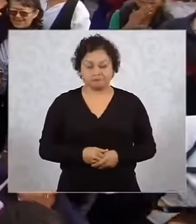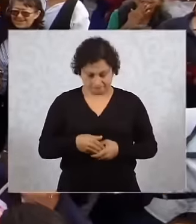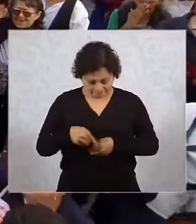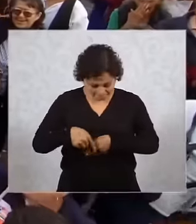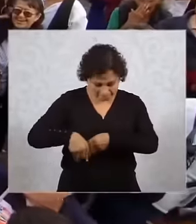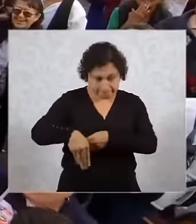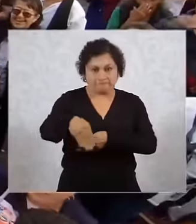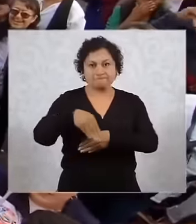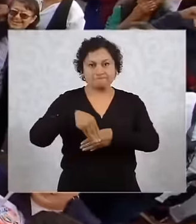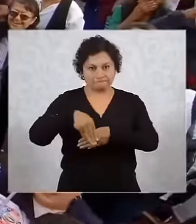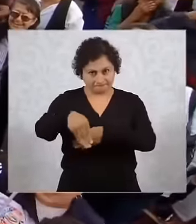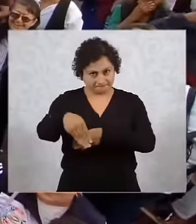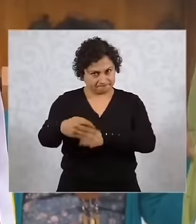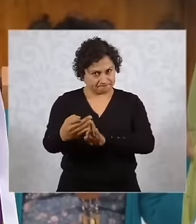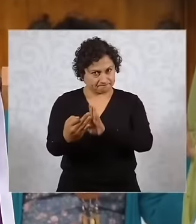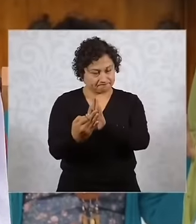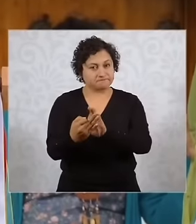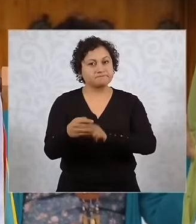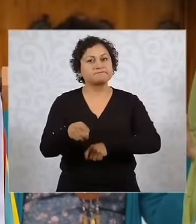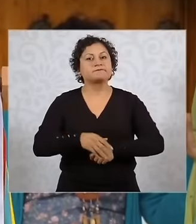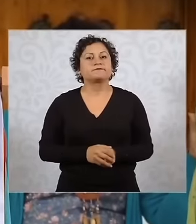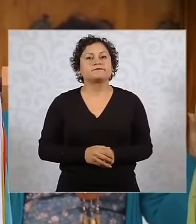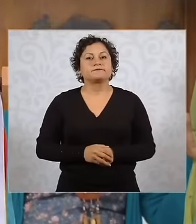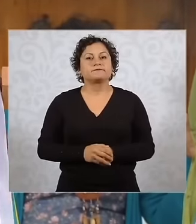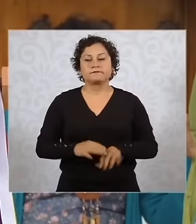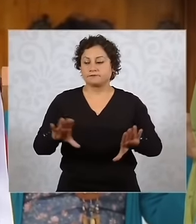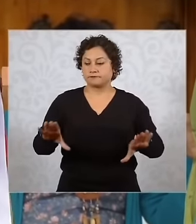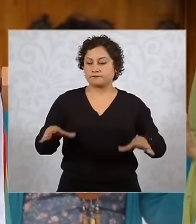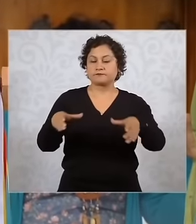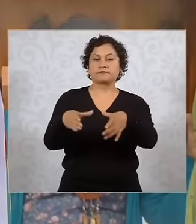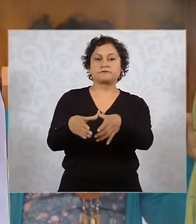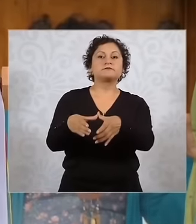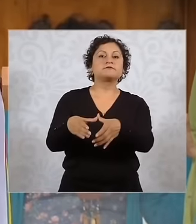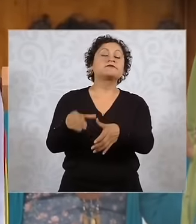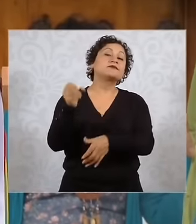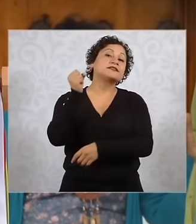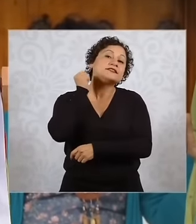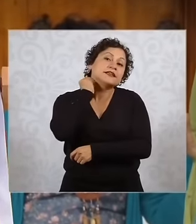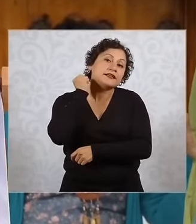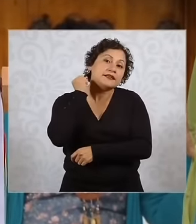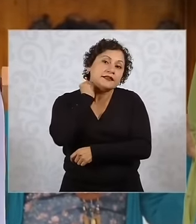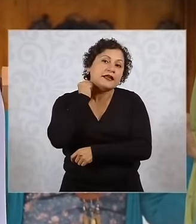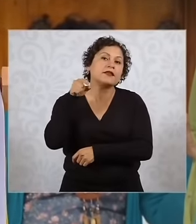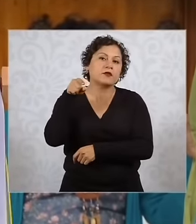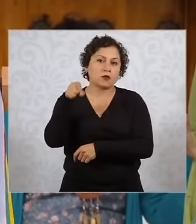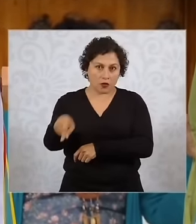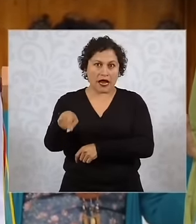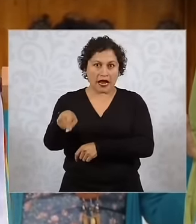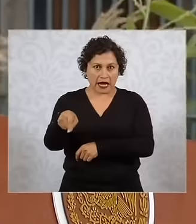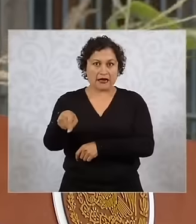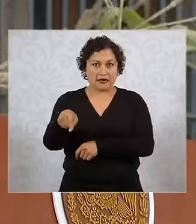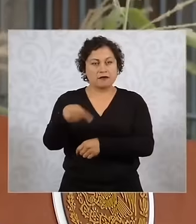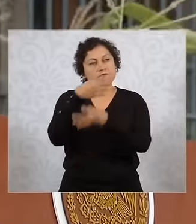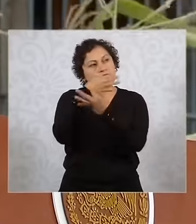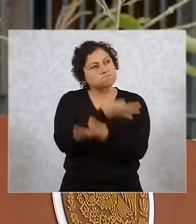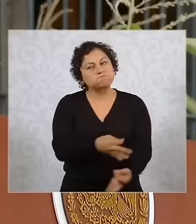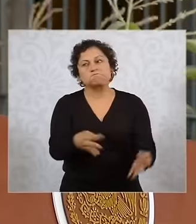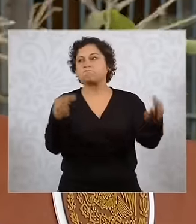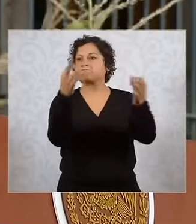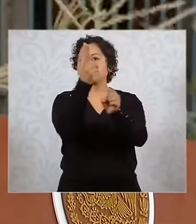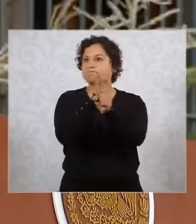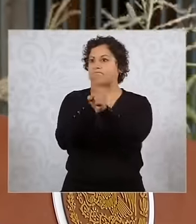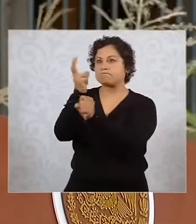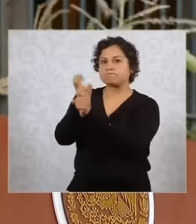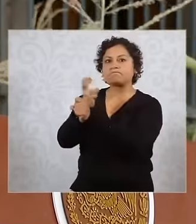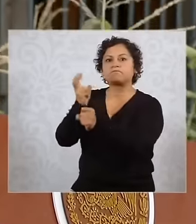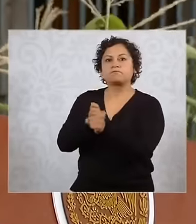En unos días, el Senado de la República va a emitir la convocatoria, porque la